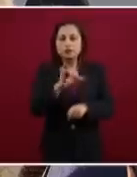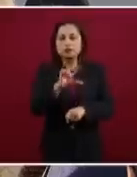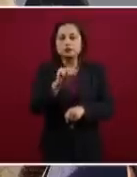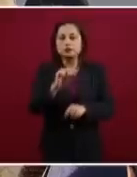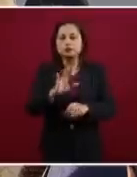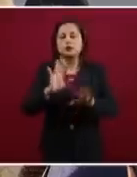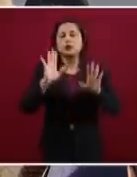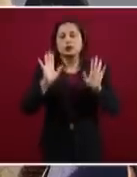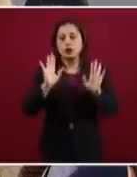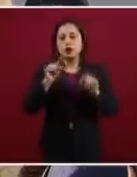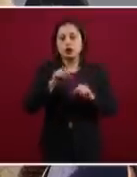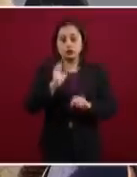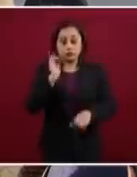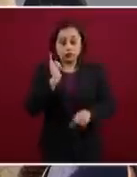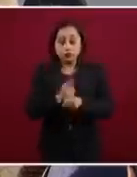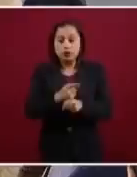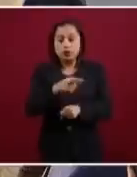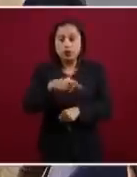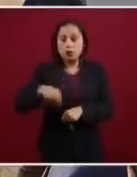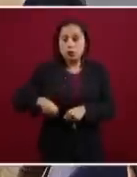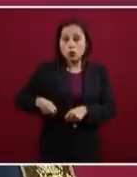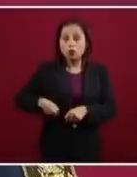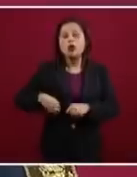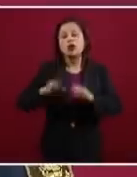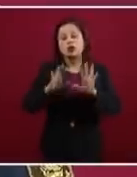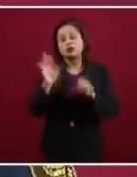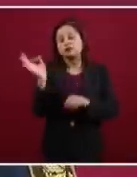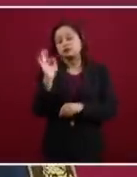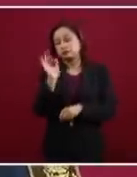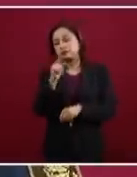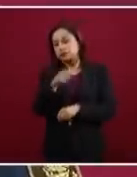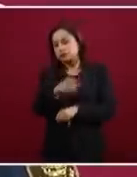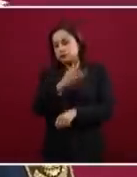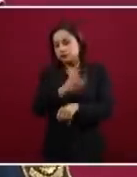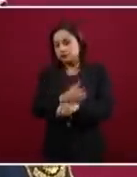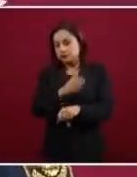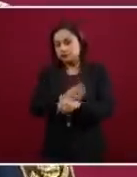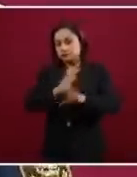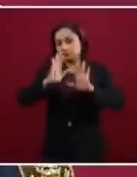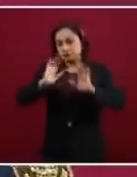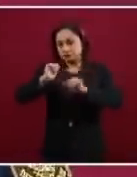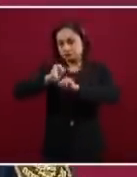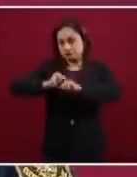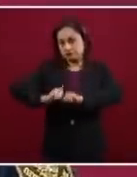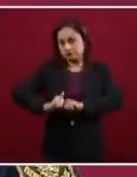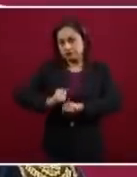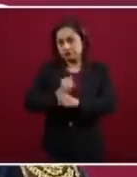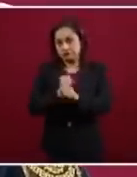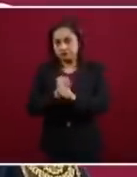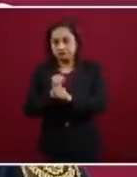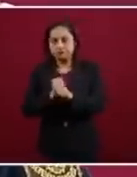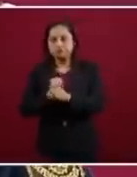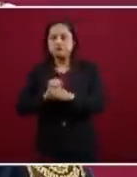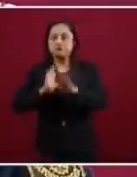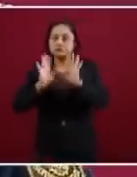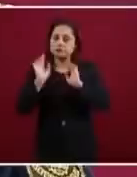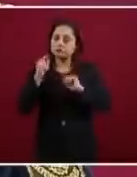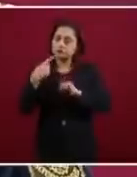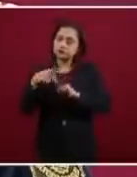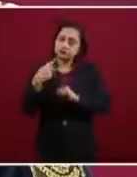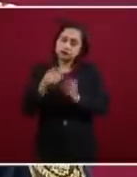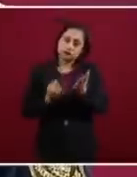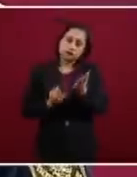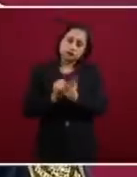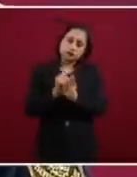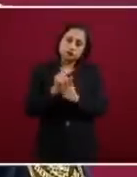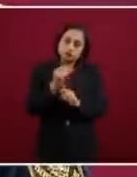de este castigado va a ser lo que a lo que la propia fiscalía realice su investigación su determinación de los hechos